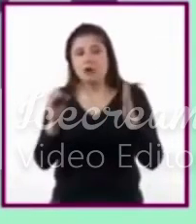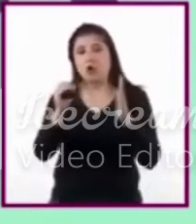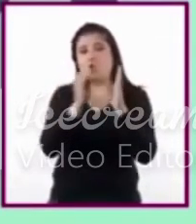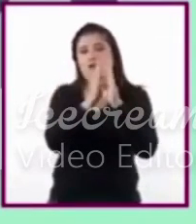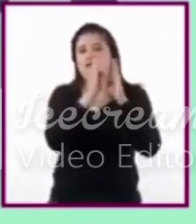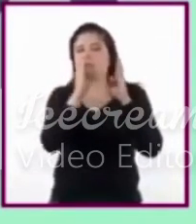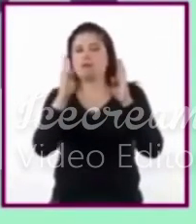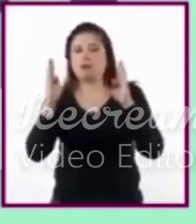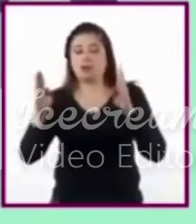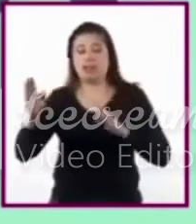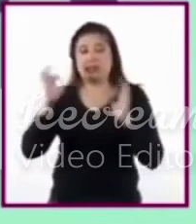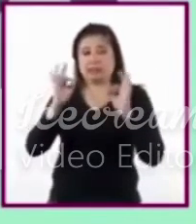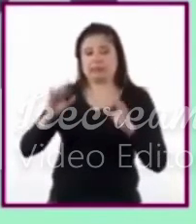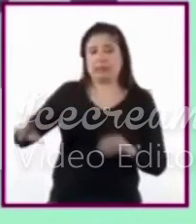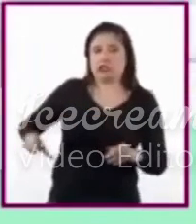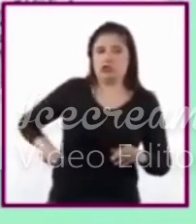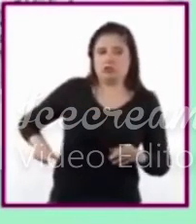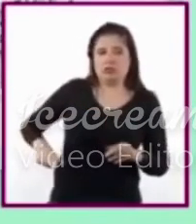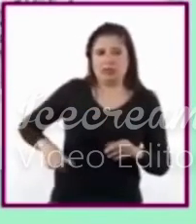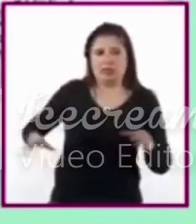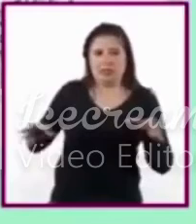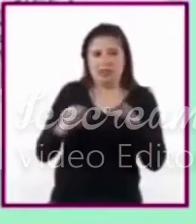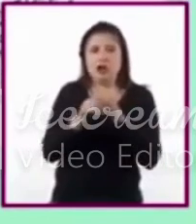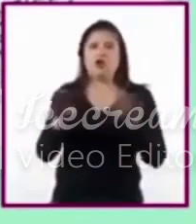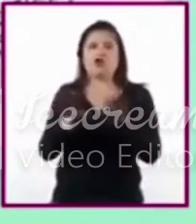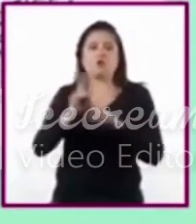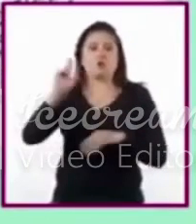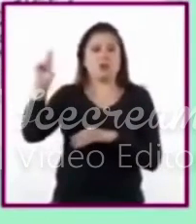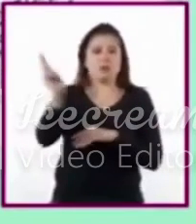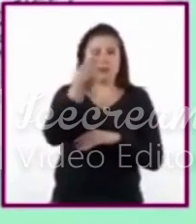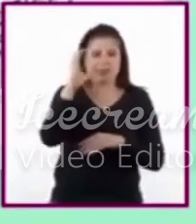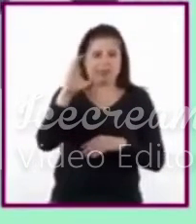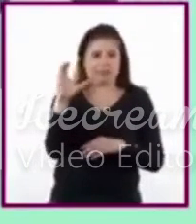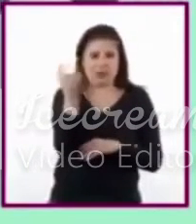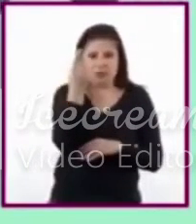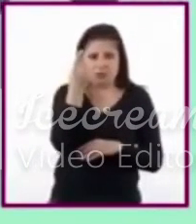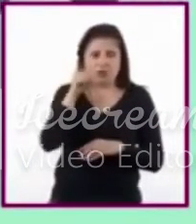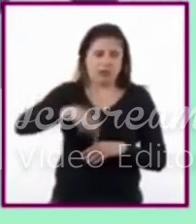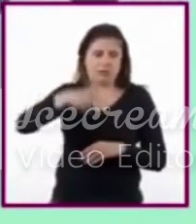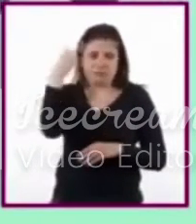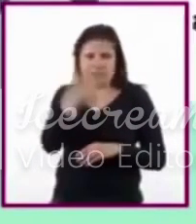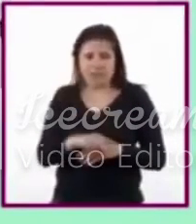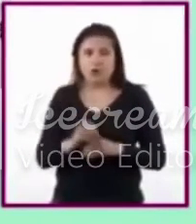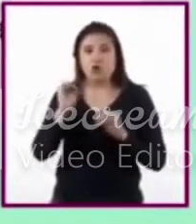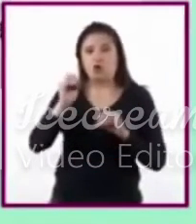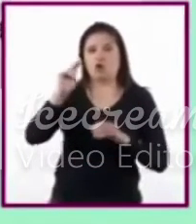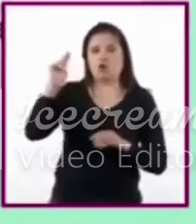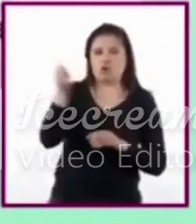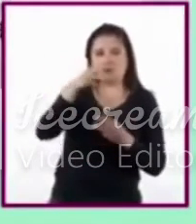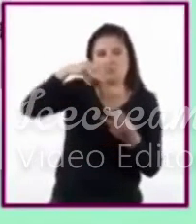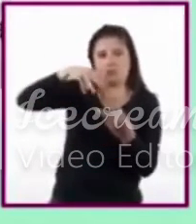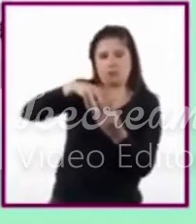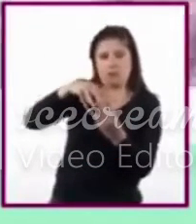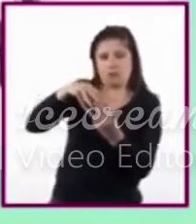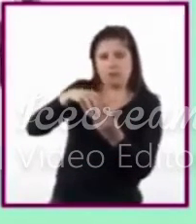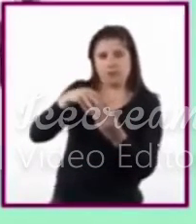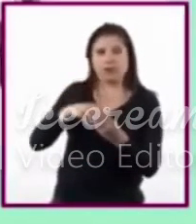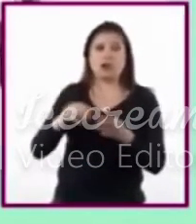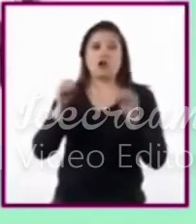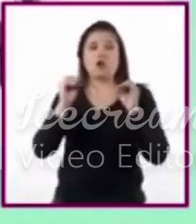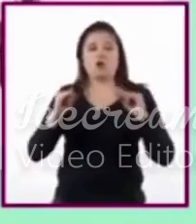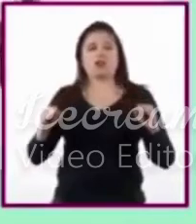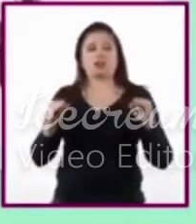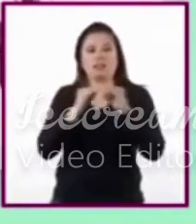bibliotecas de esos organismos e instituciones, como la Universidad Nacional Autónoma de México, la Universidad Autónoma Metropolitana,